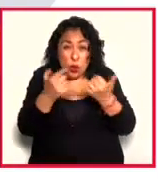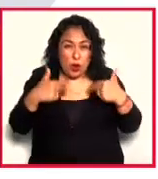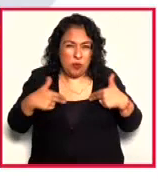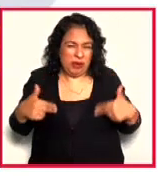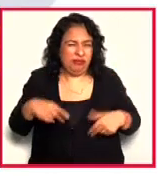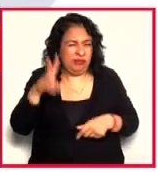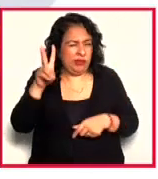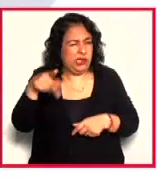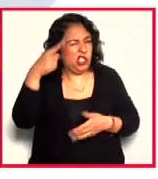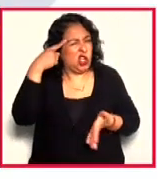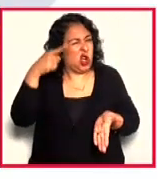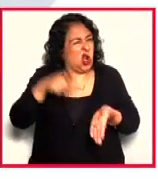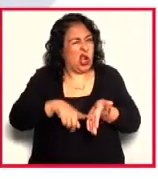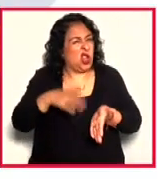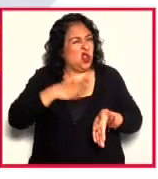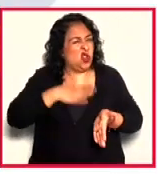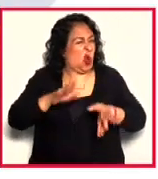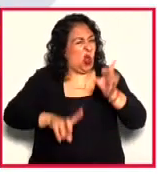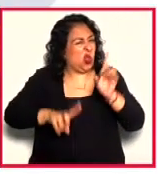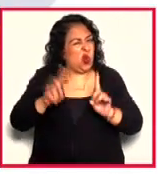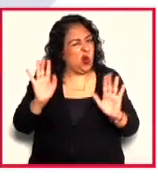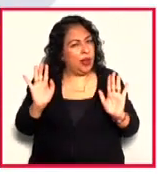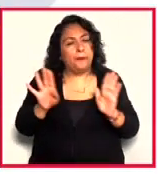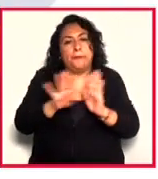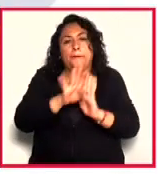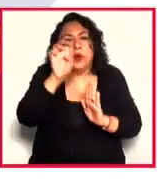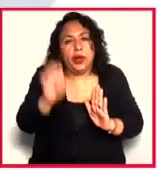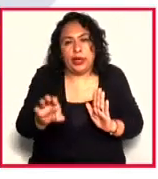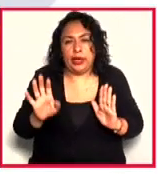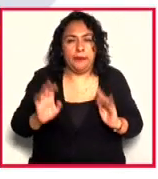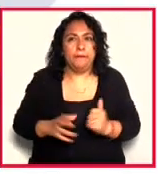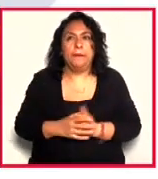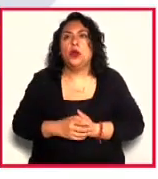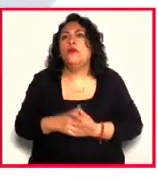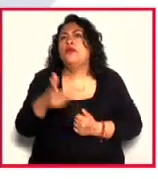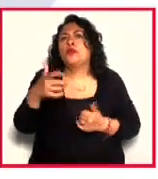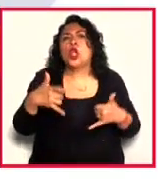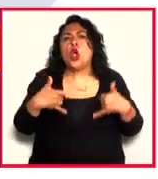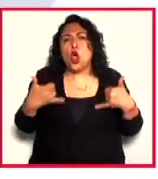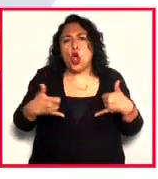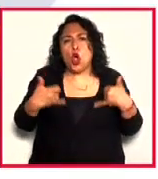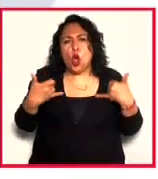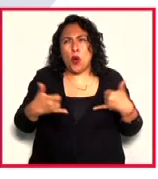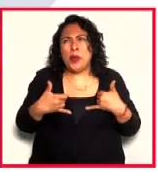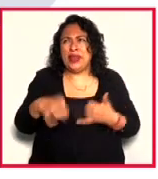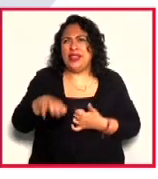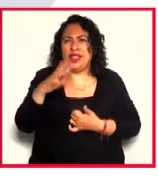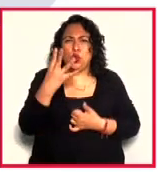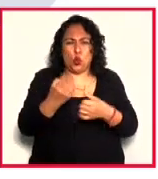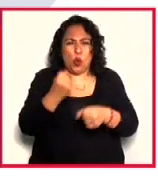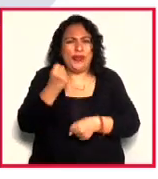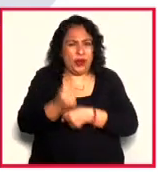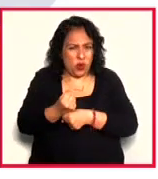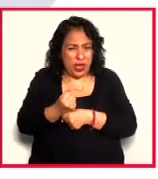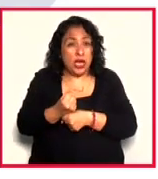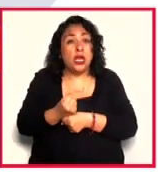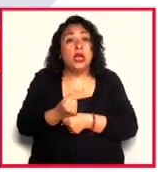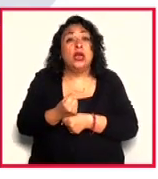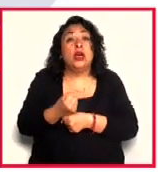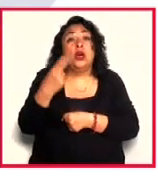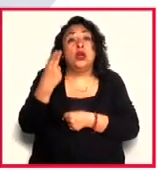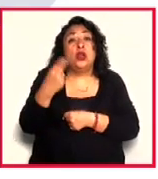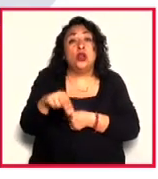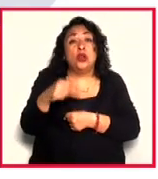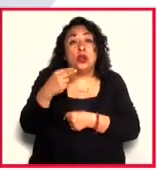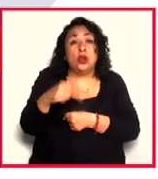muchas dudas al respecto. Por ejemplo, hablemos de un jovencito que a los 4 años de edad, llamado